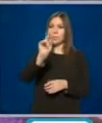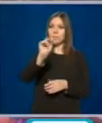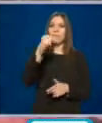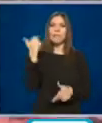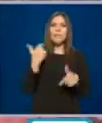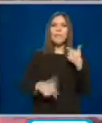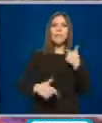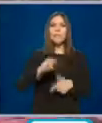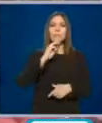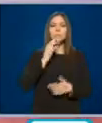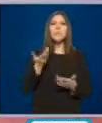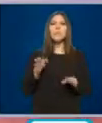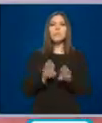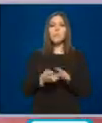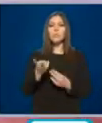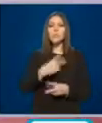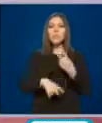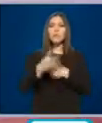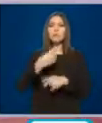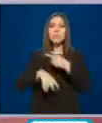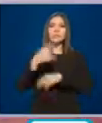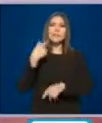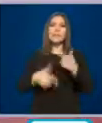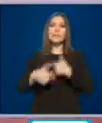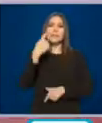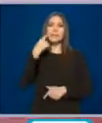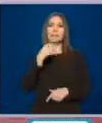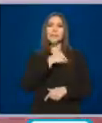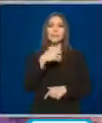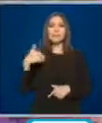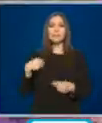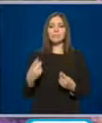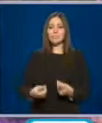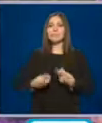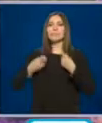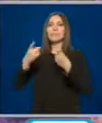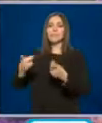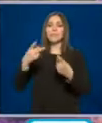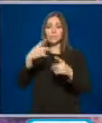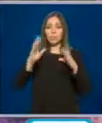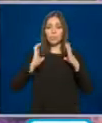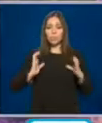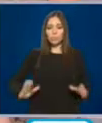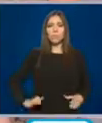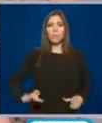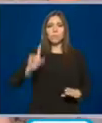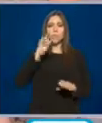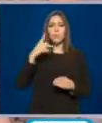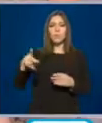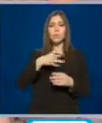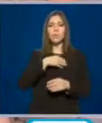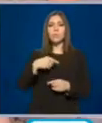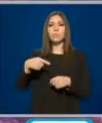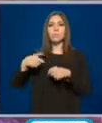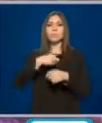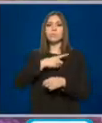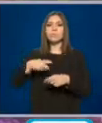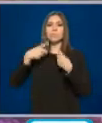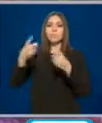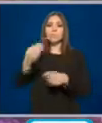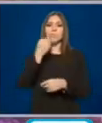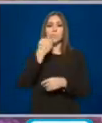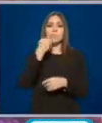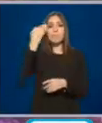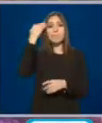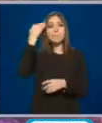para alimentar un ser humano completo del cuerpo de la mamá? Entonces, lo que pasa es la naturaleza es